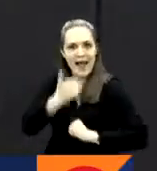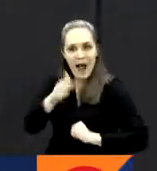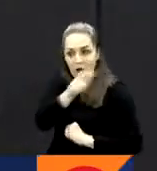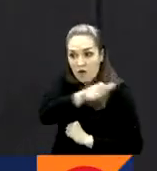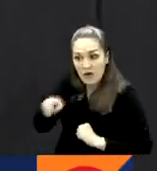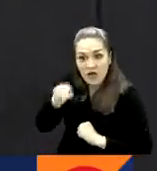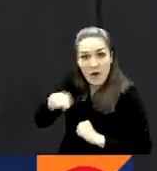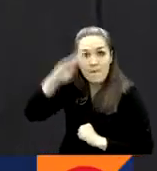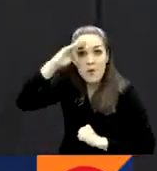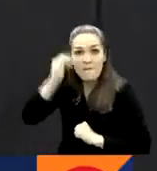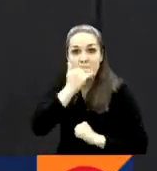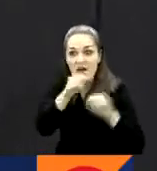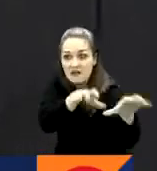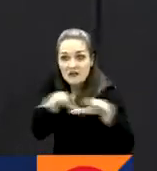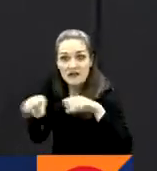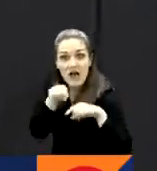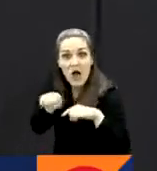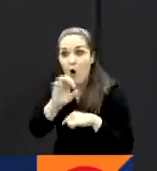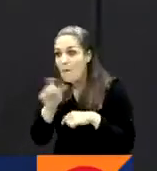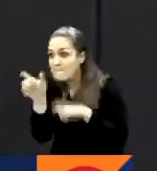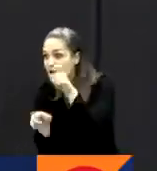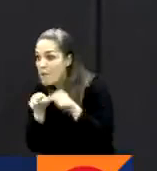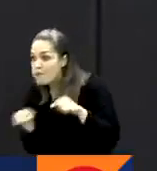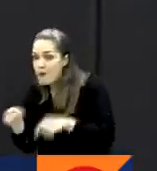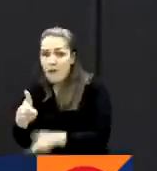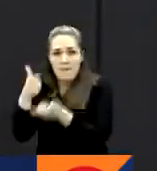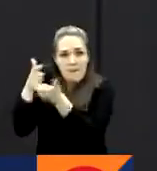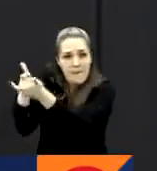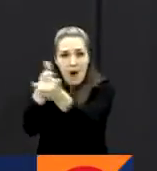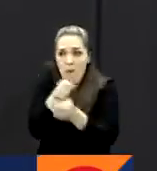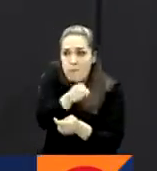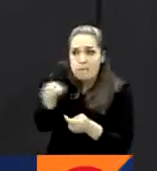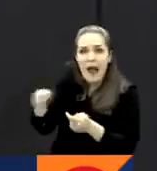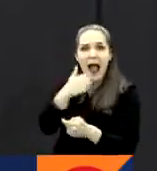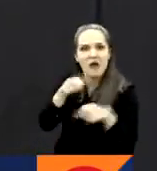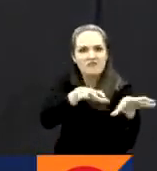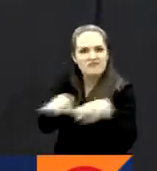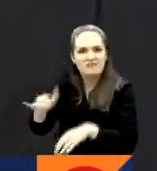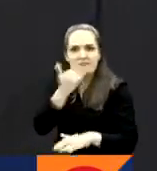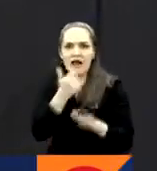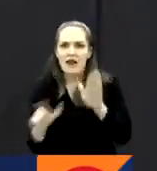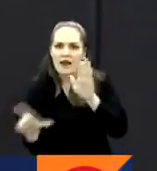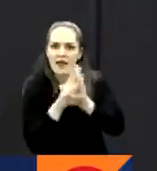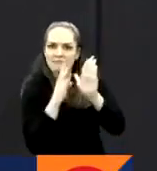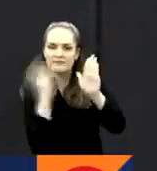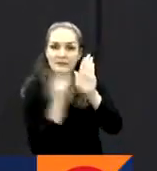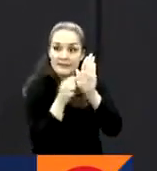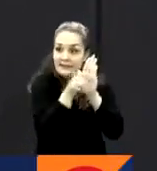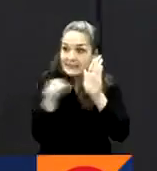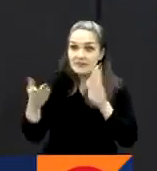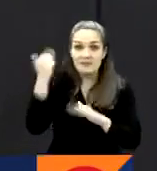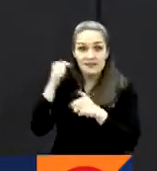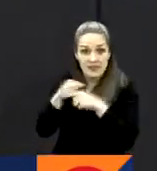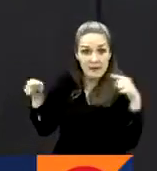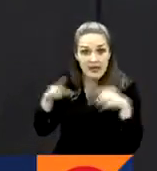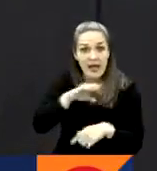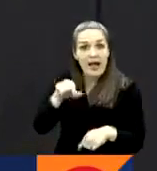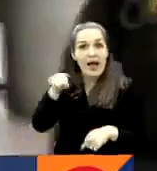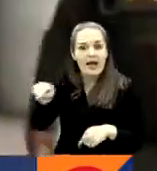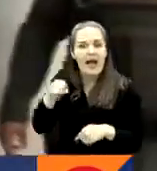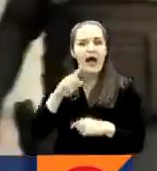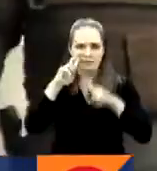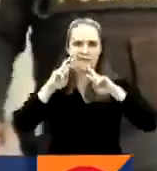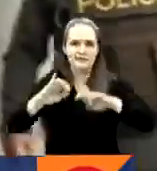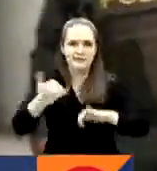para identificar a las personas que presuntamente hayan cometido actos contrarios a la ley la semana pasada en la ciudad de